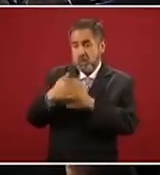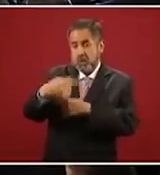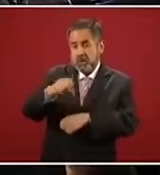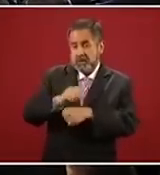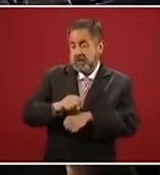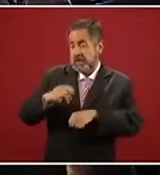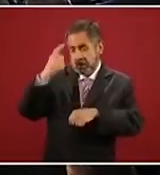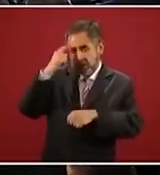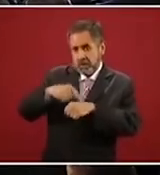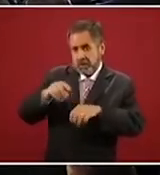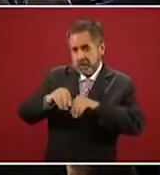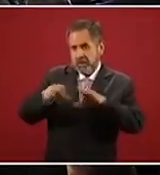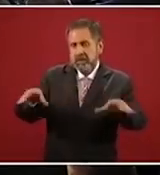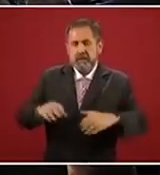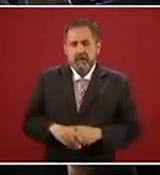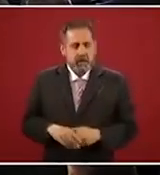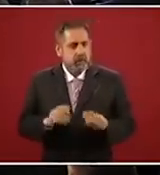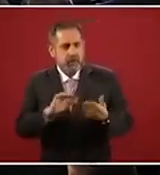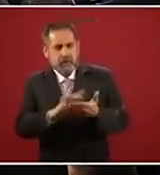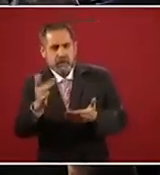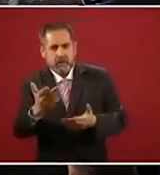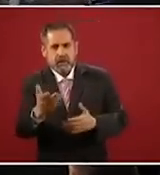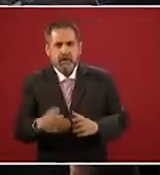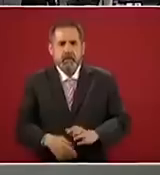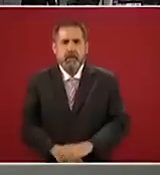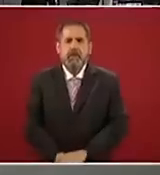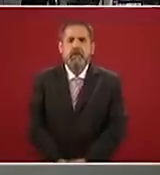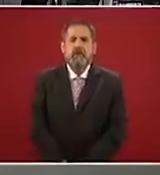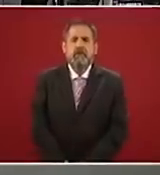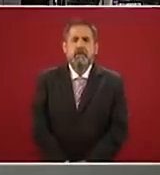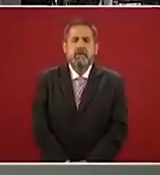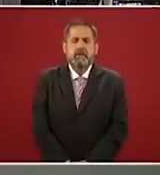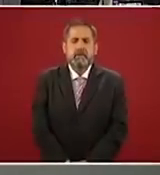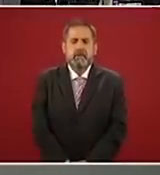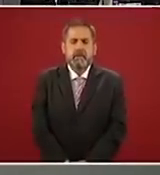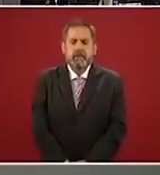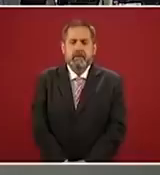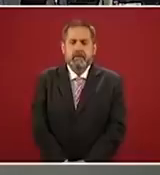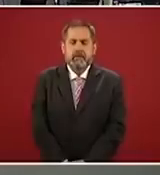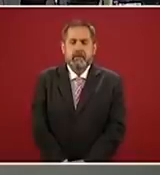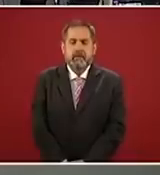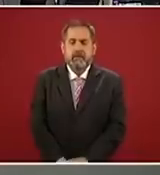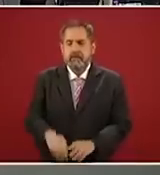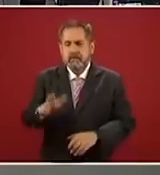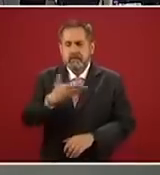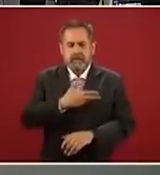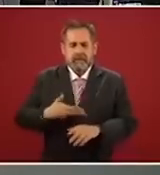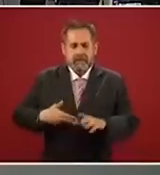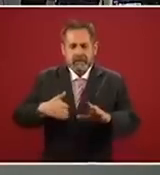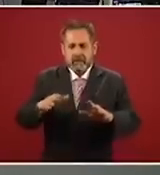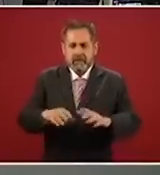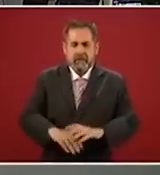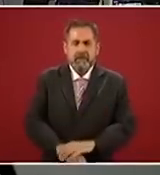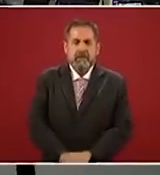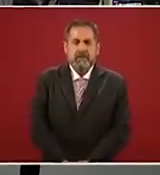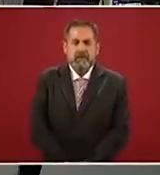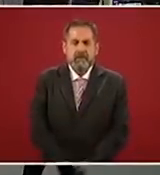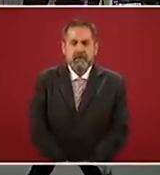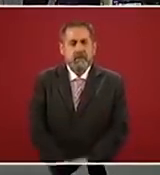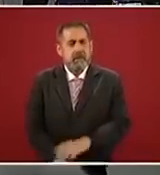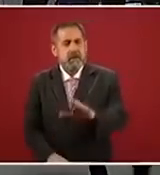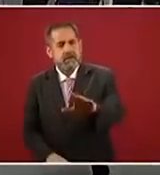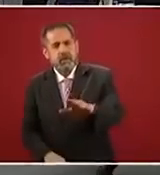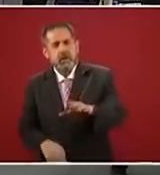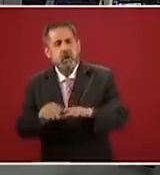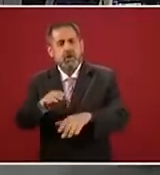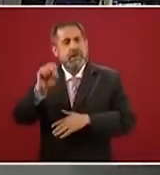dé a conocer. Perfecto. Gracias, gracias. Presidente, tiene que ver con el sindicato. Gracias, presidente. Tiene que ver con